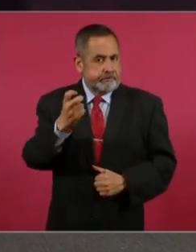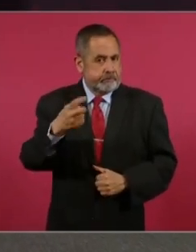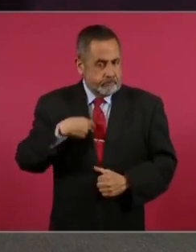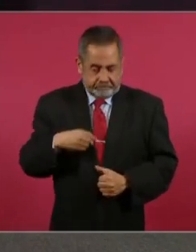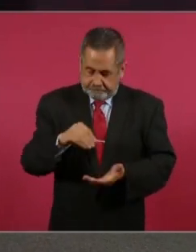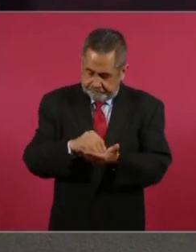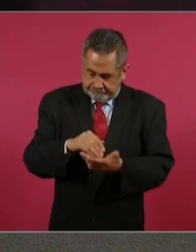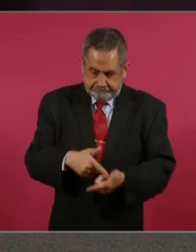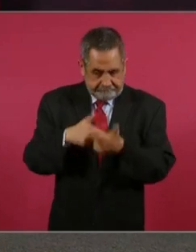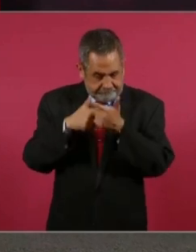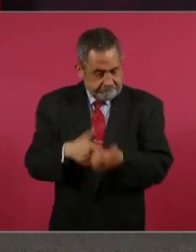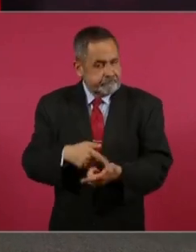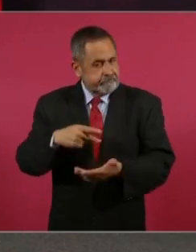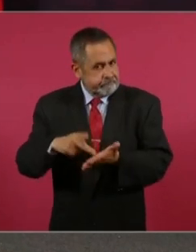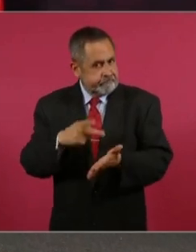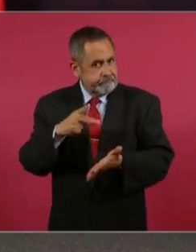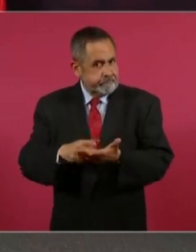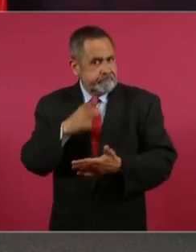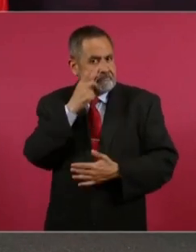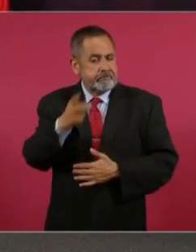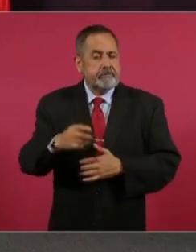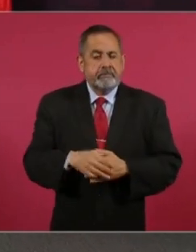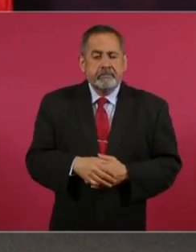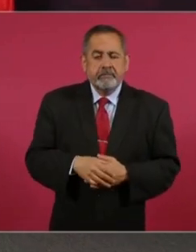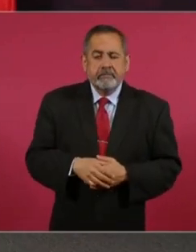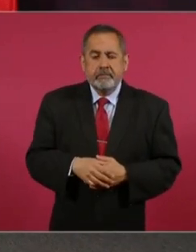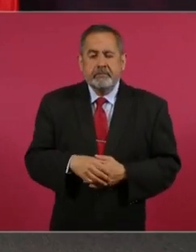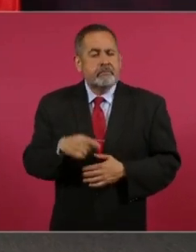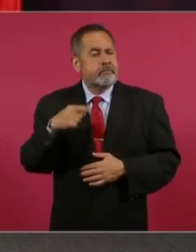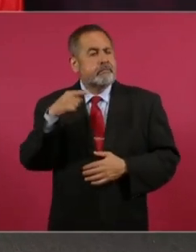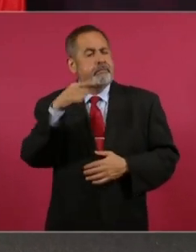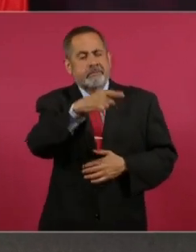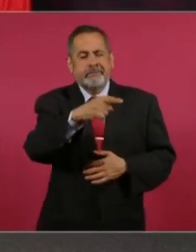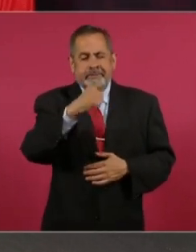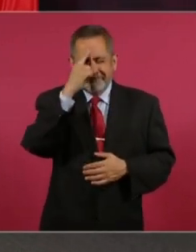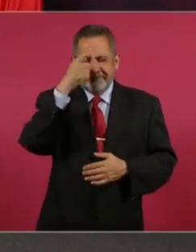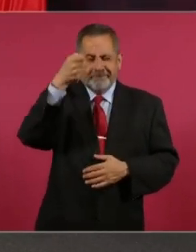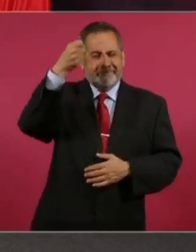seguir insistiendo en que nos manden la Estatua de la Libertad